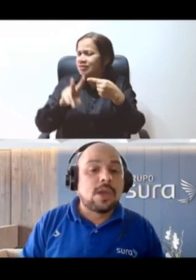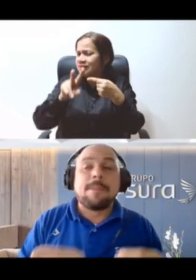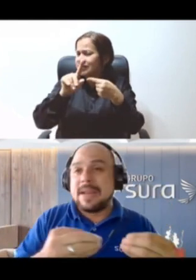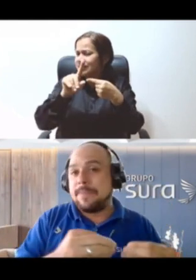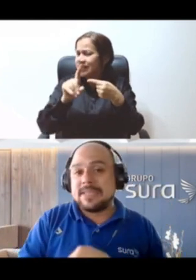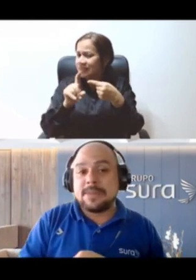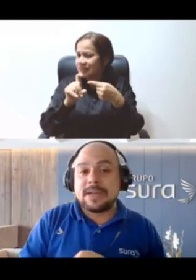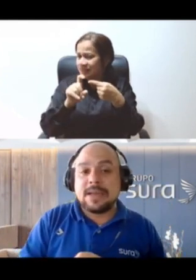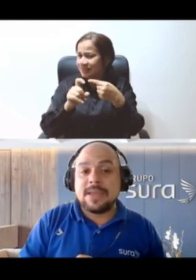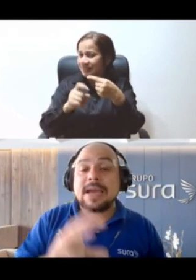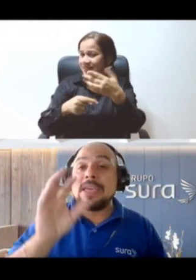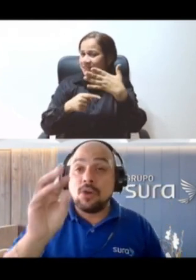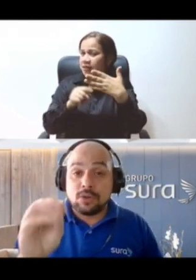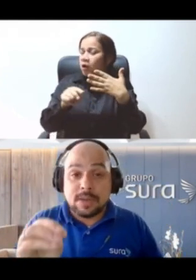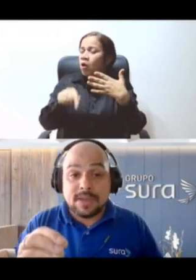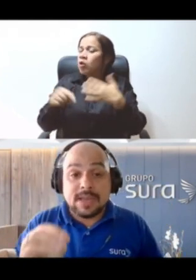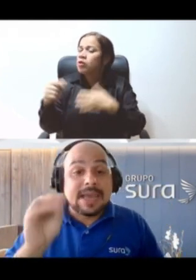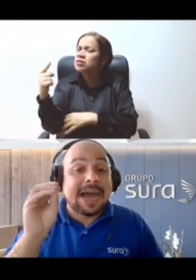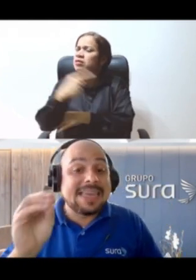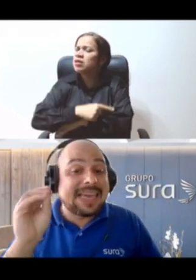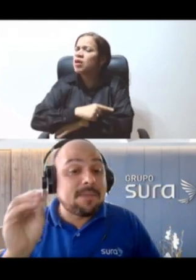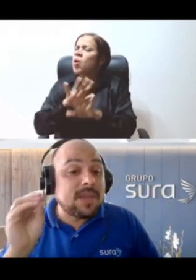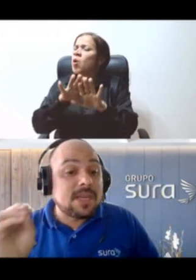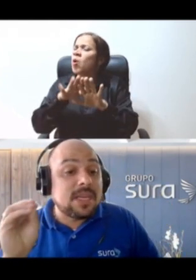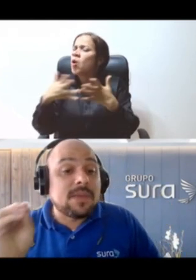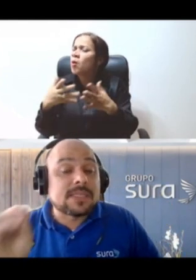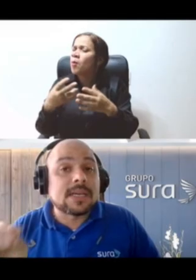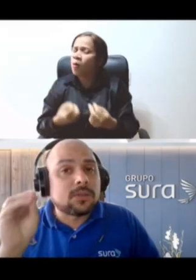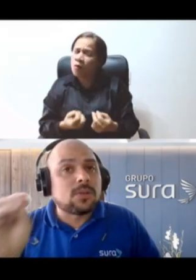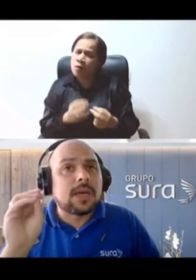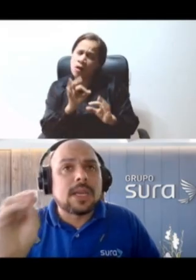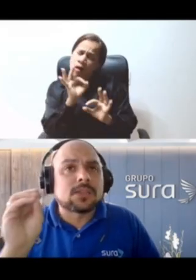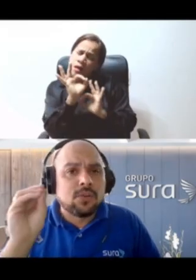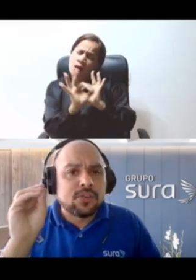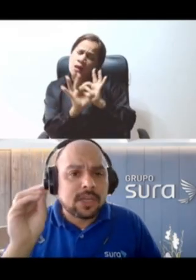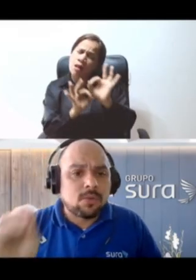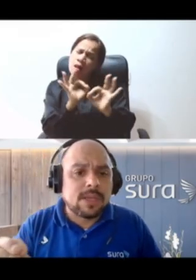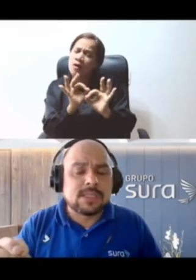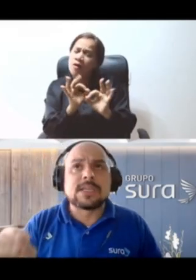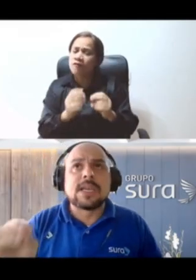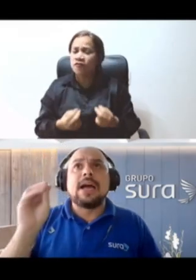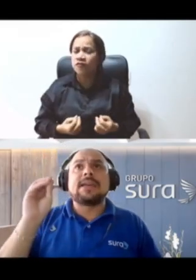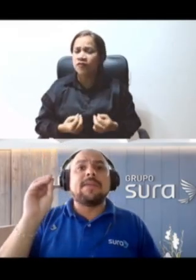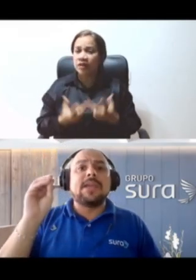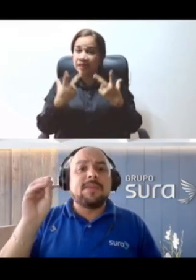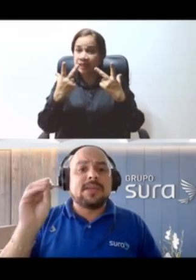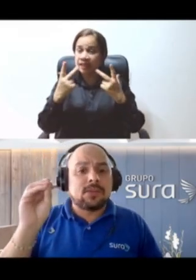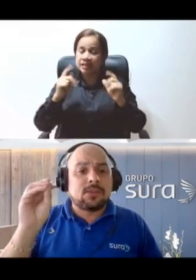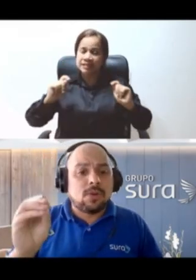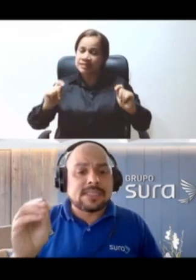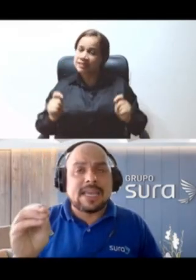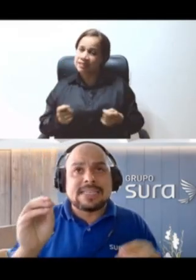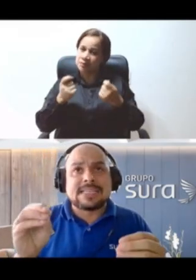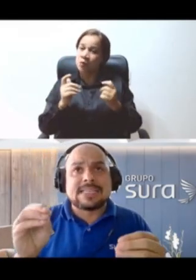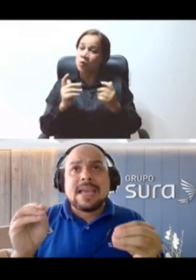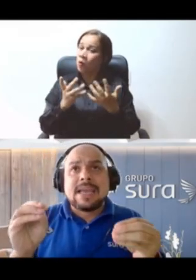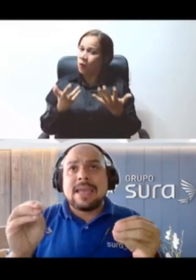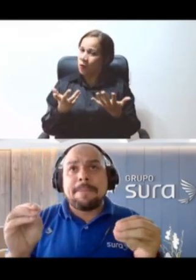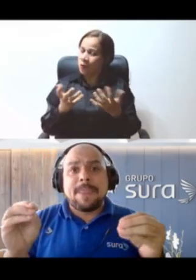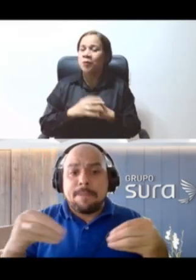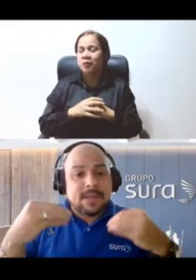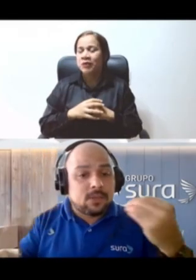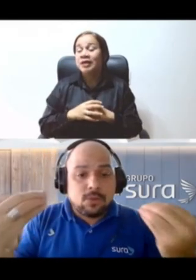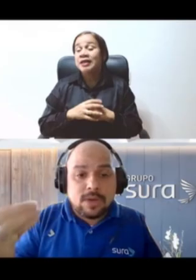saber nosotros para preservar la vida? Y ojo también, hay que minimizar todas las consecuencias, hay que minimizar todas